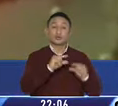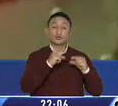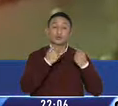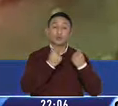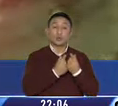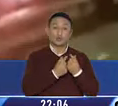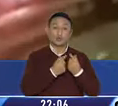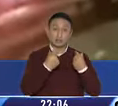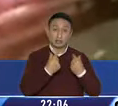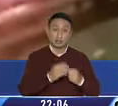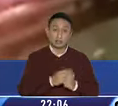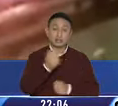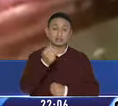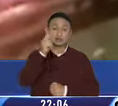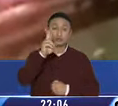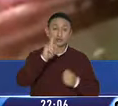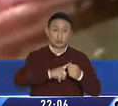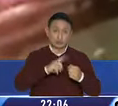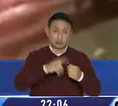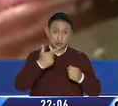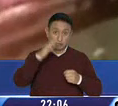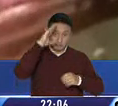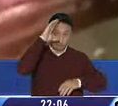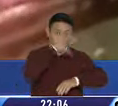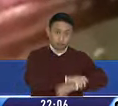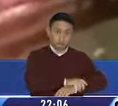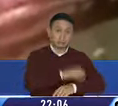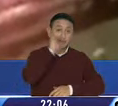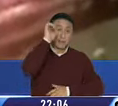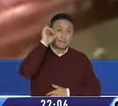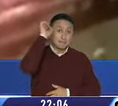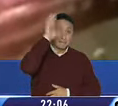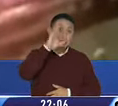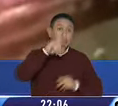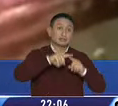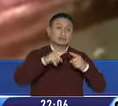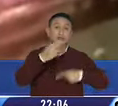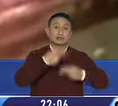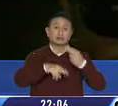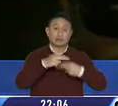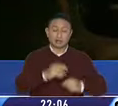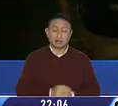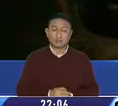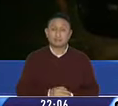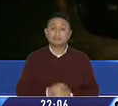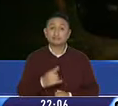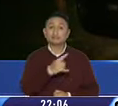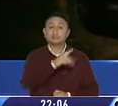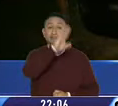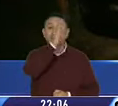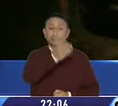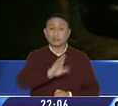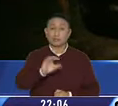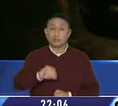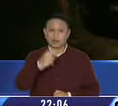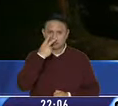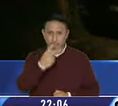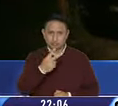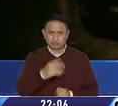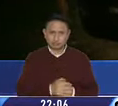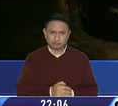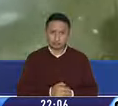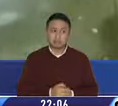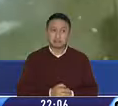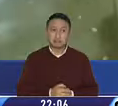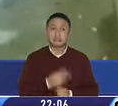banda desarticulada en el sur de la capital quedó registrado en videos de varios locales comerciales. A esta camioneta las cámaras la registraron en